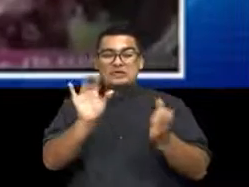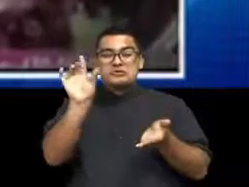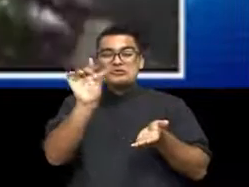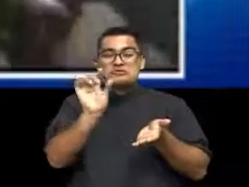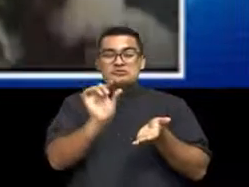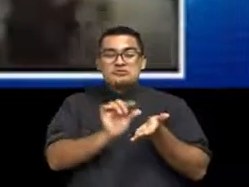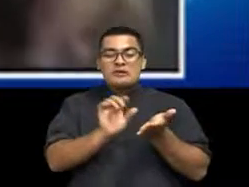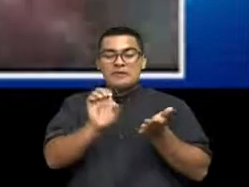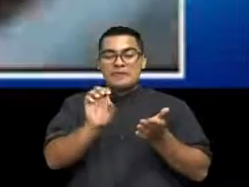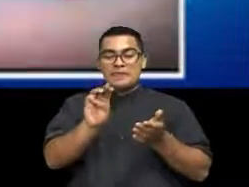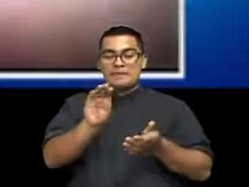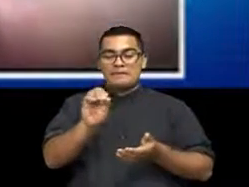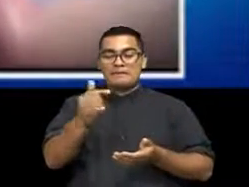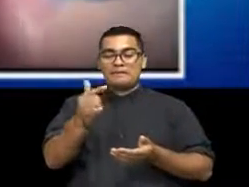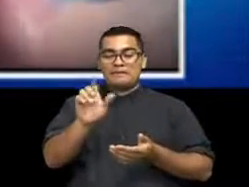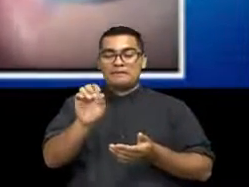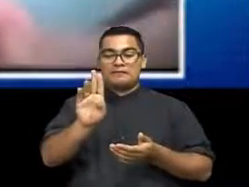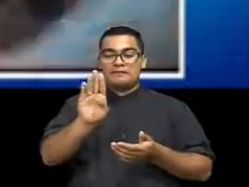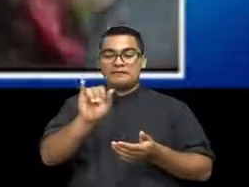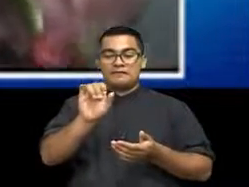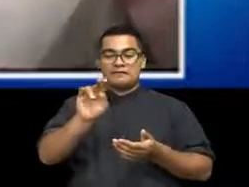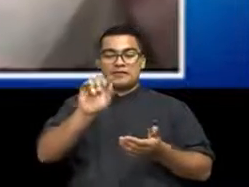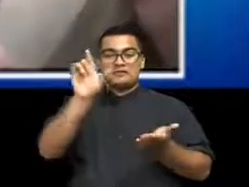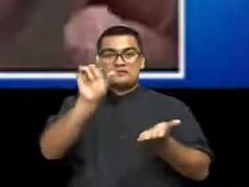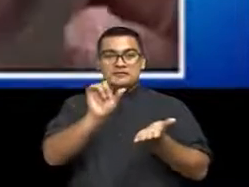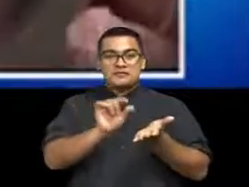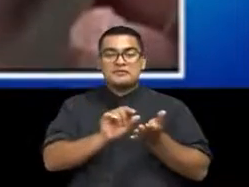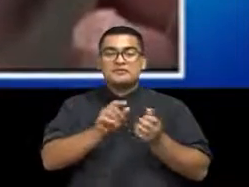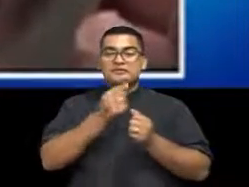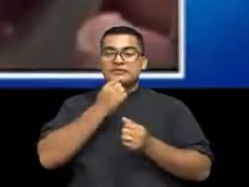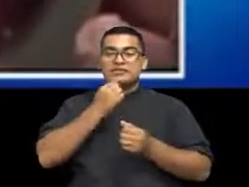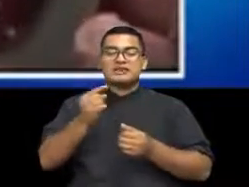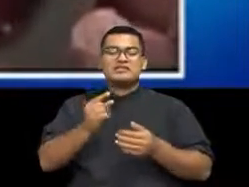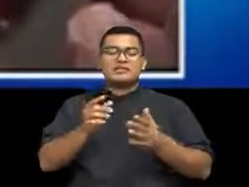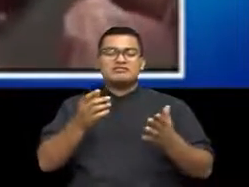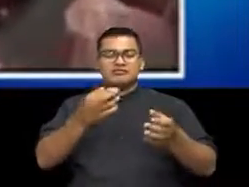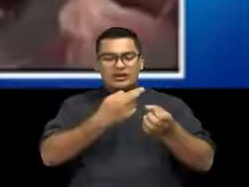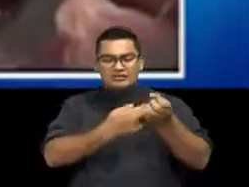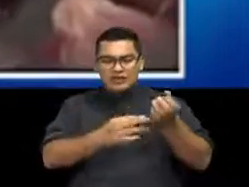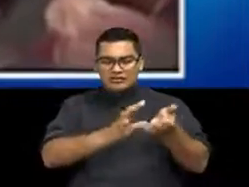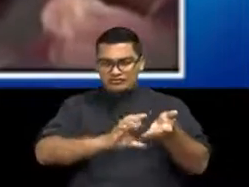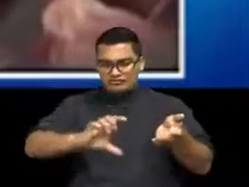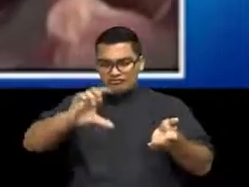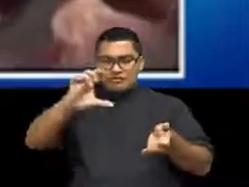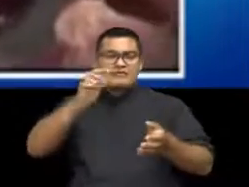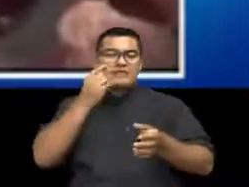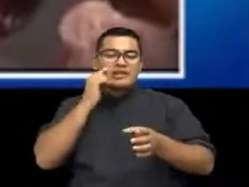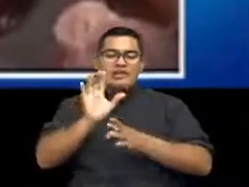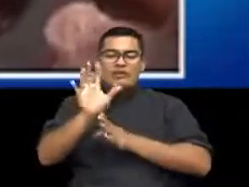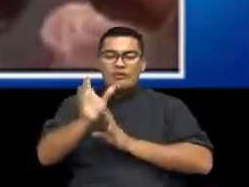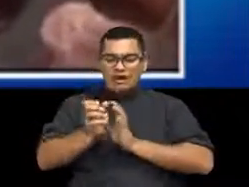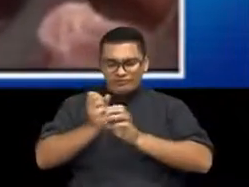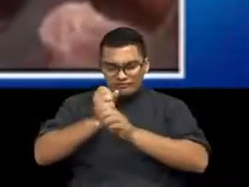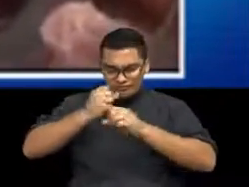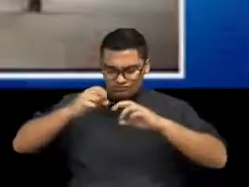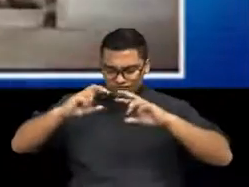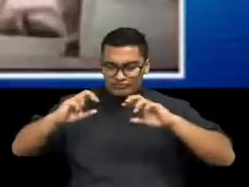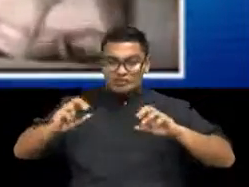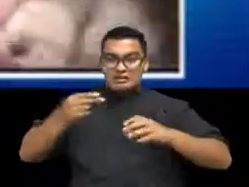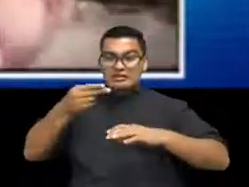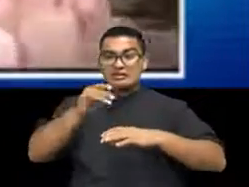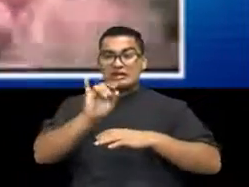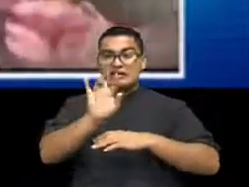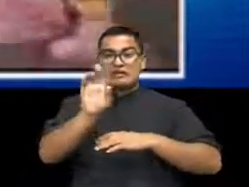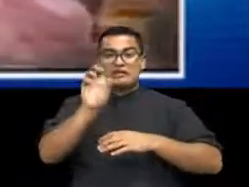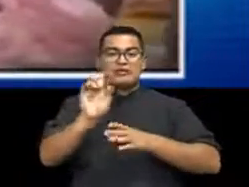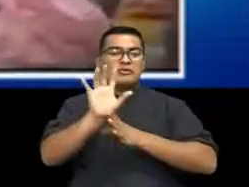hacer exámenes generales, por ejemplo, medir qué tanta cantidad de hierro tiene en lo que es en la sangre del niño, algunas enzimas